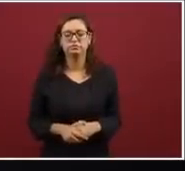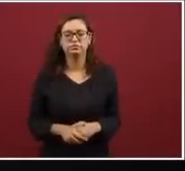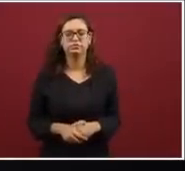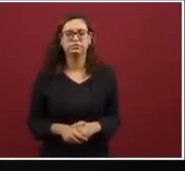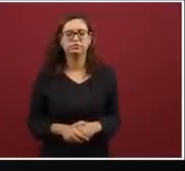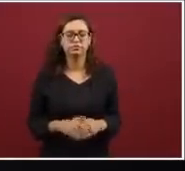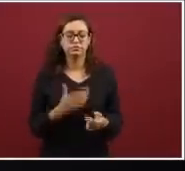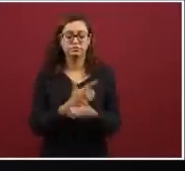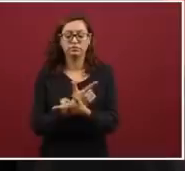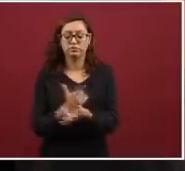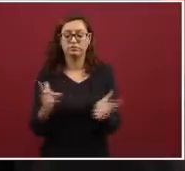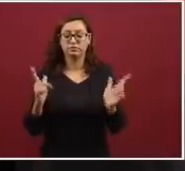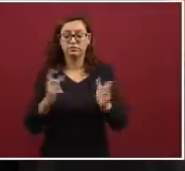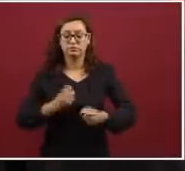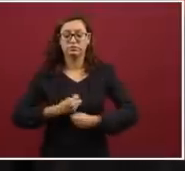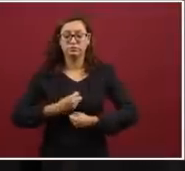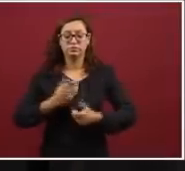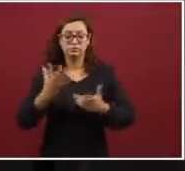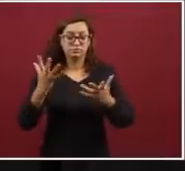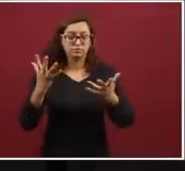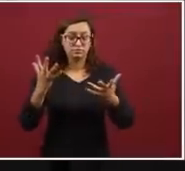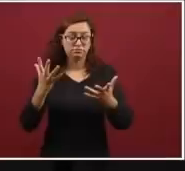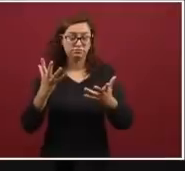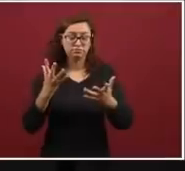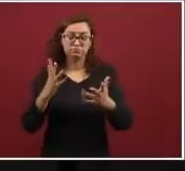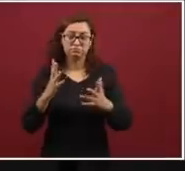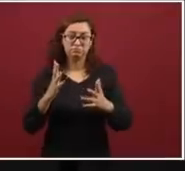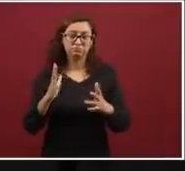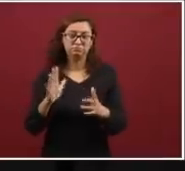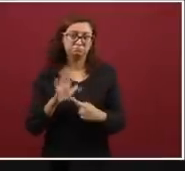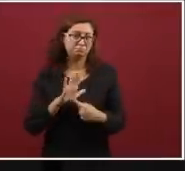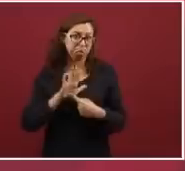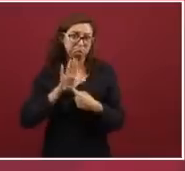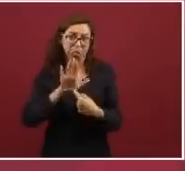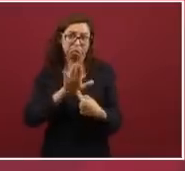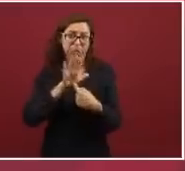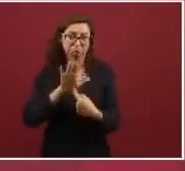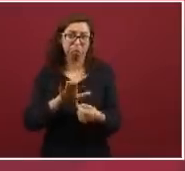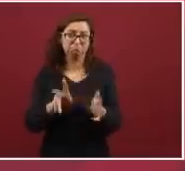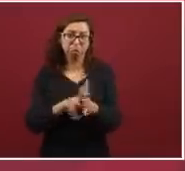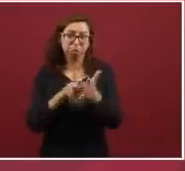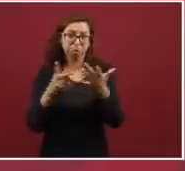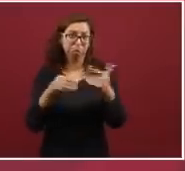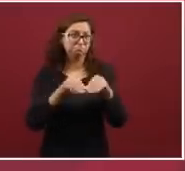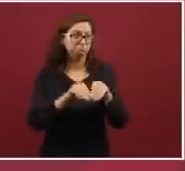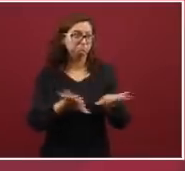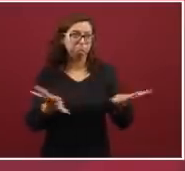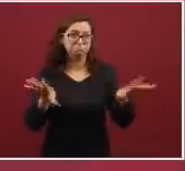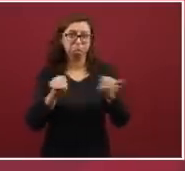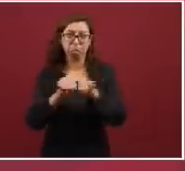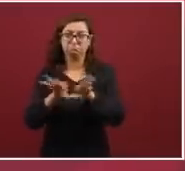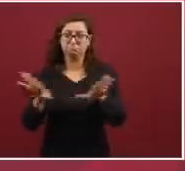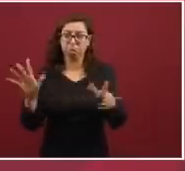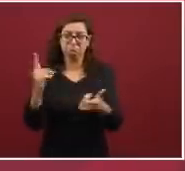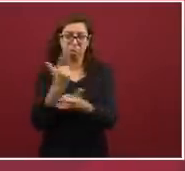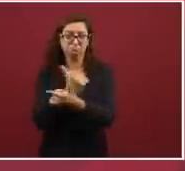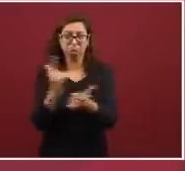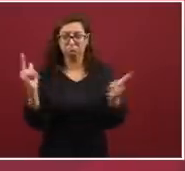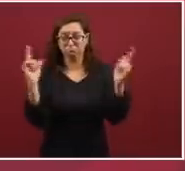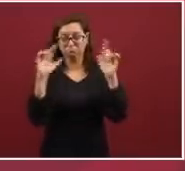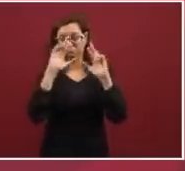La libertad de manifestación, de expresión, de prensa, se va a